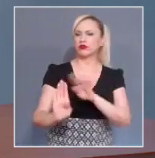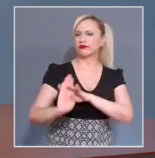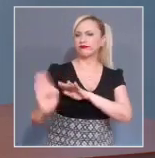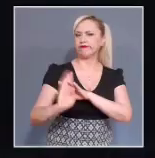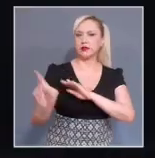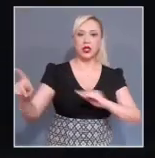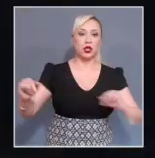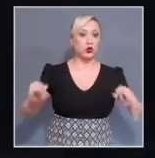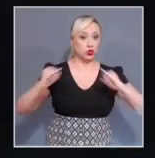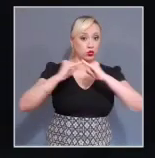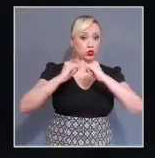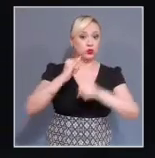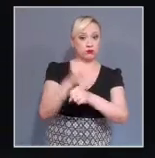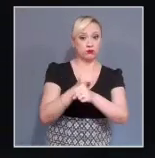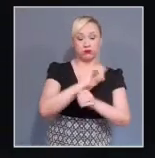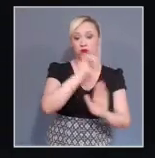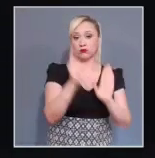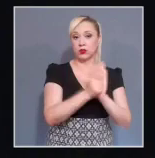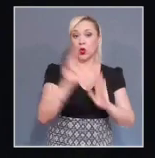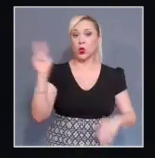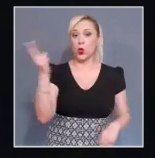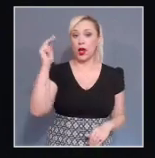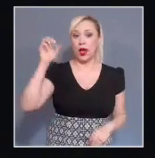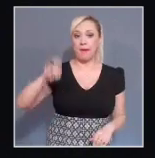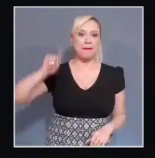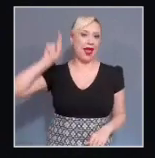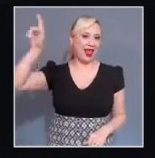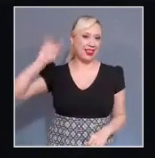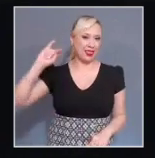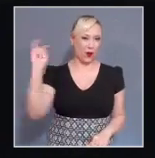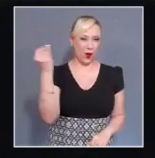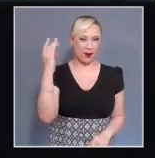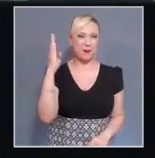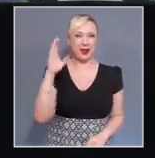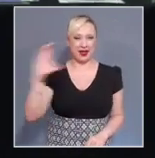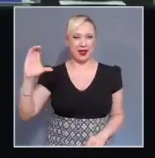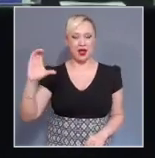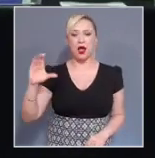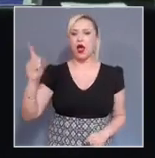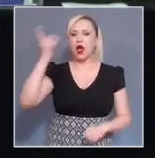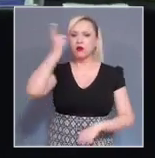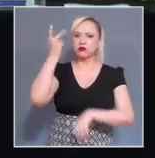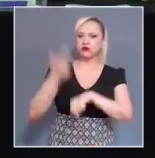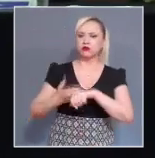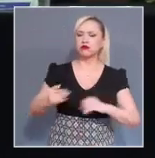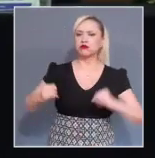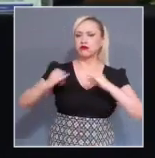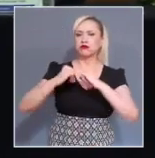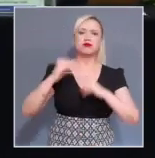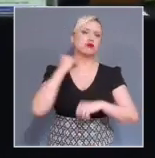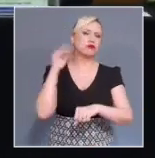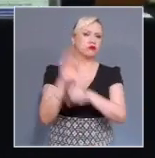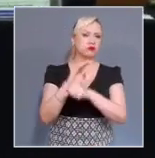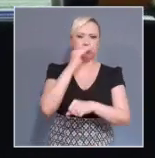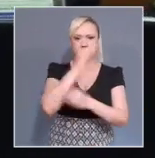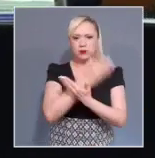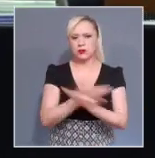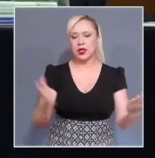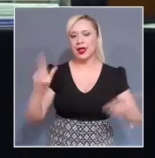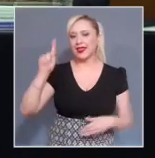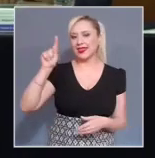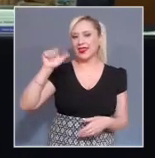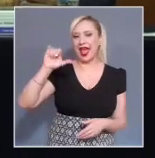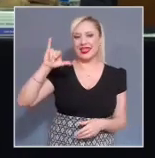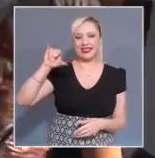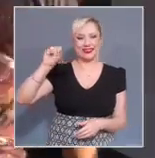Jurídicas de la UNAM en Tijuana, Baja California, la directora de la Defensoría Pública Federal, Taisia Cruz Parcero, indicó que cuentan con